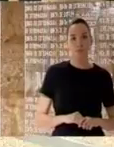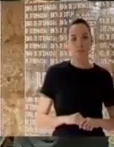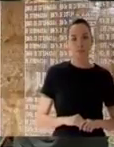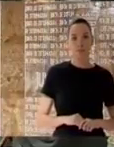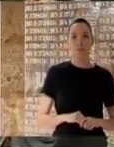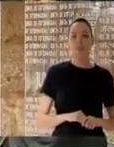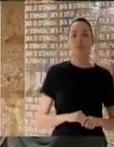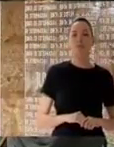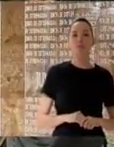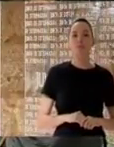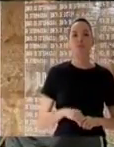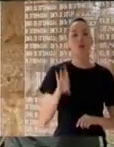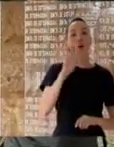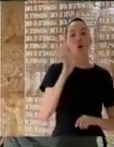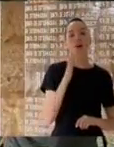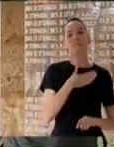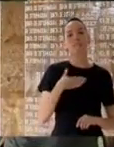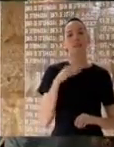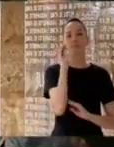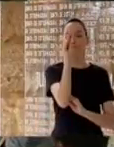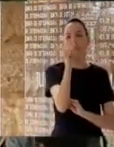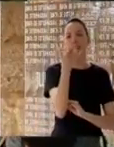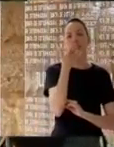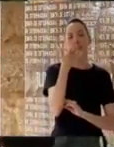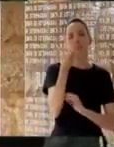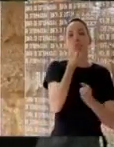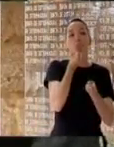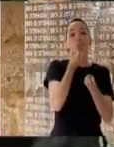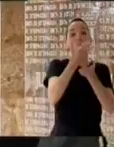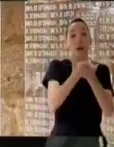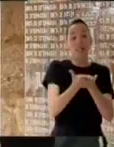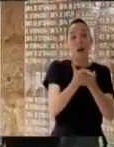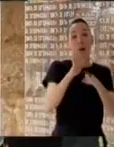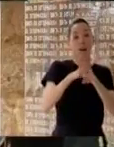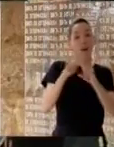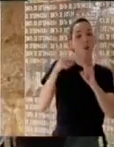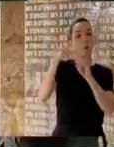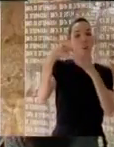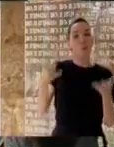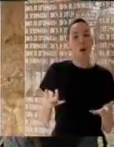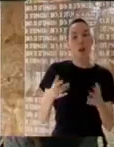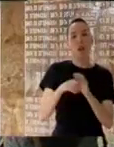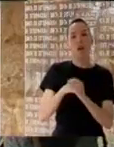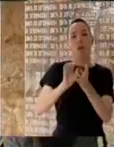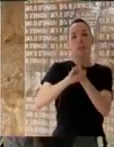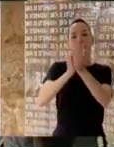Hola, buenas. Quería pedirle si podría concretar un poco más sus propuestas para reformar el delito de rebelión.